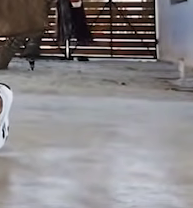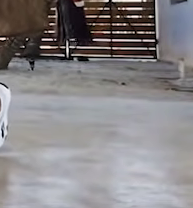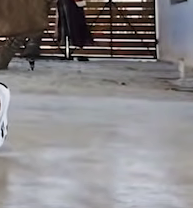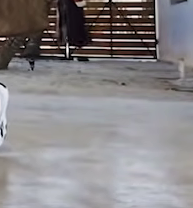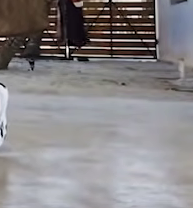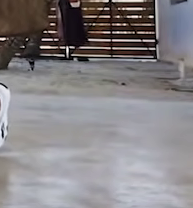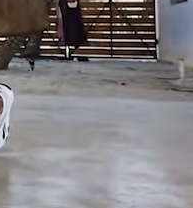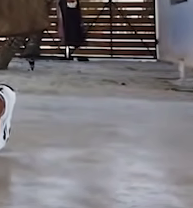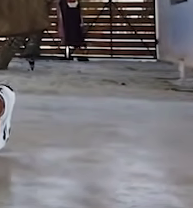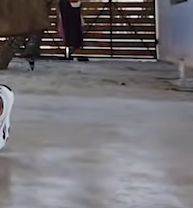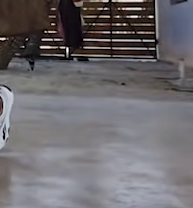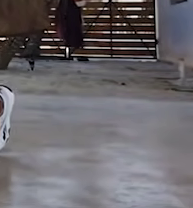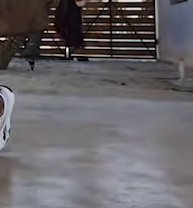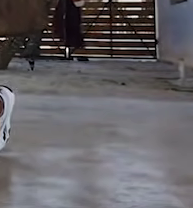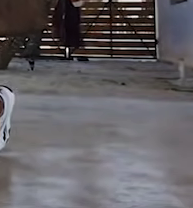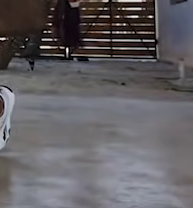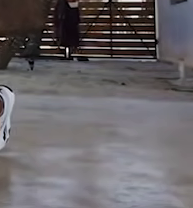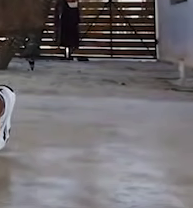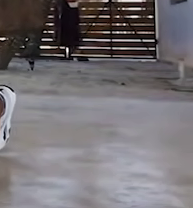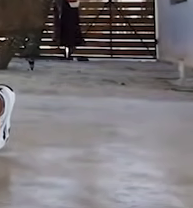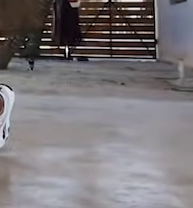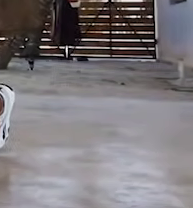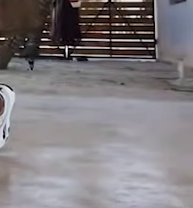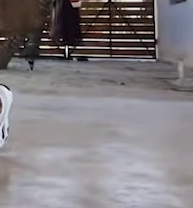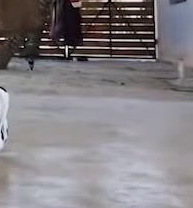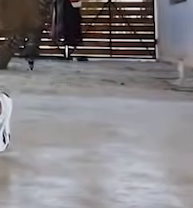¡Venga, campeones!